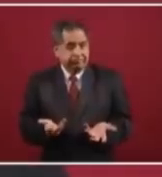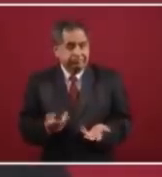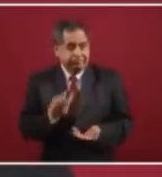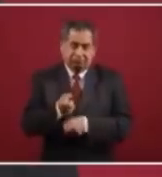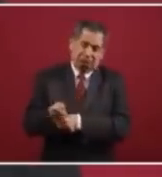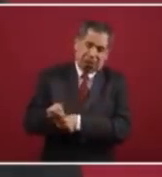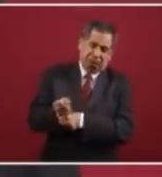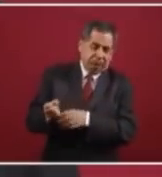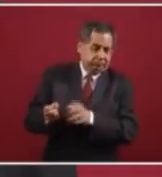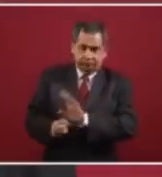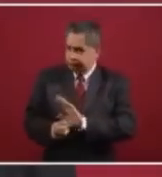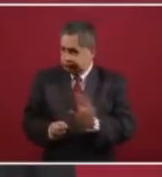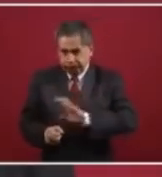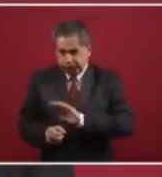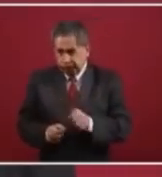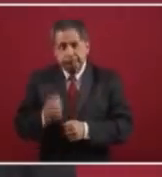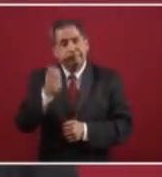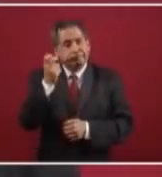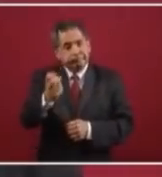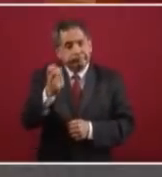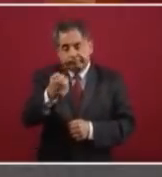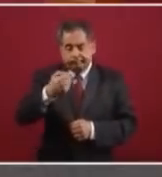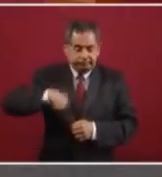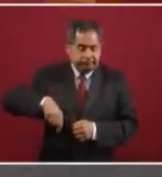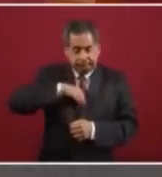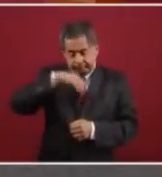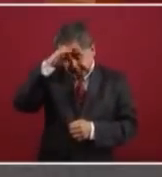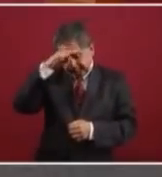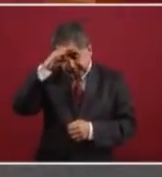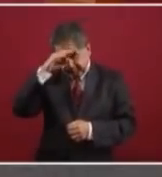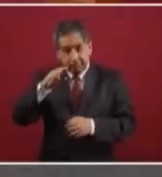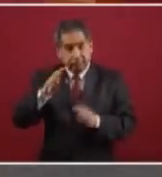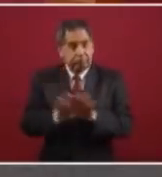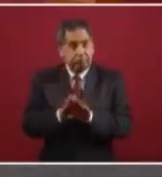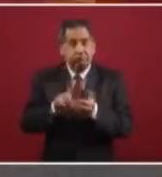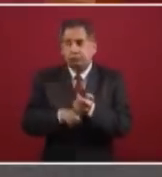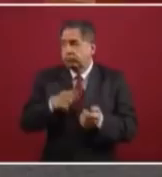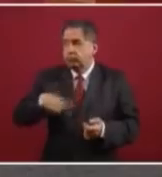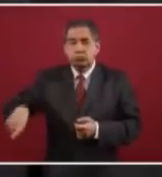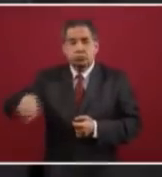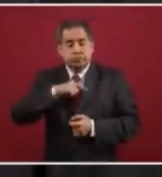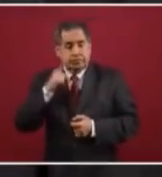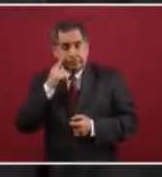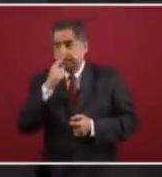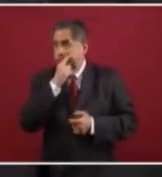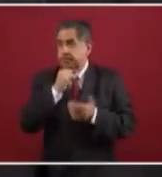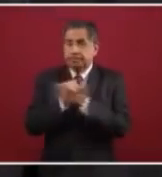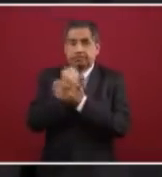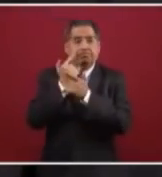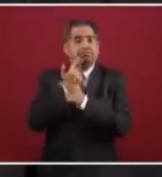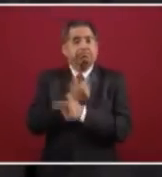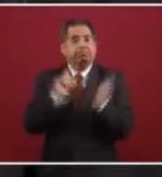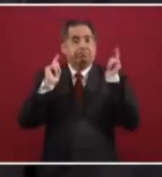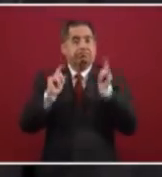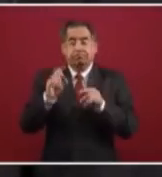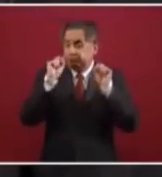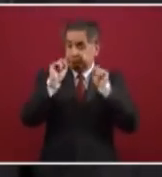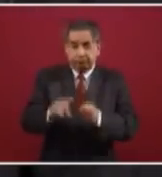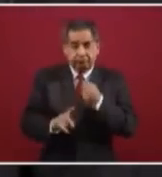Nosotros tenemos que celebrar que de manera democrática, sin